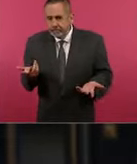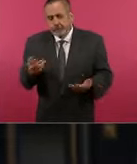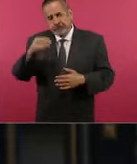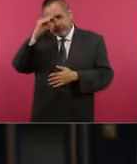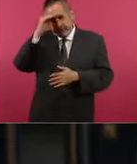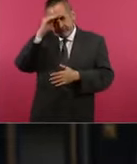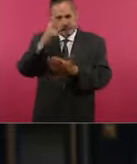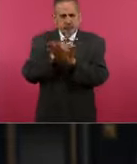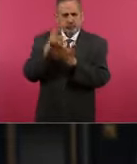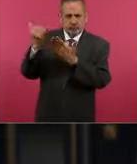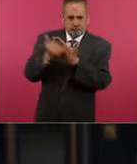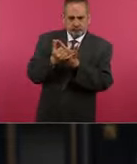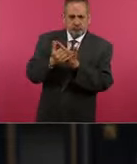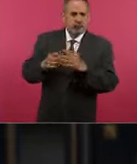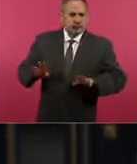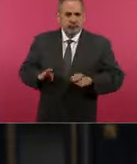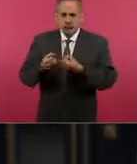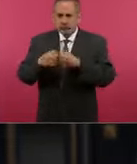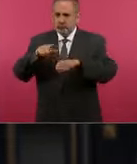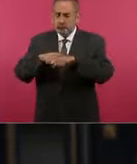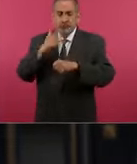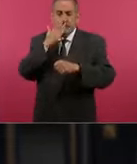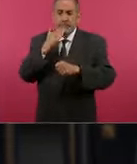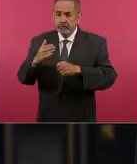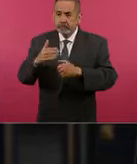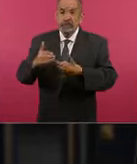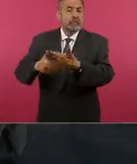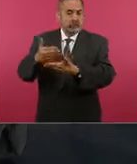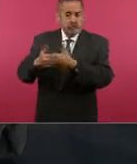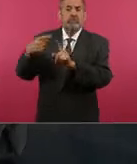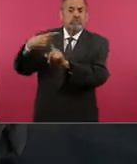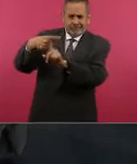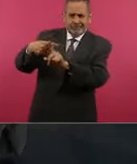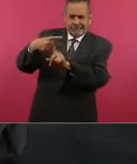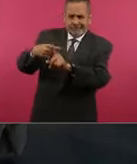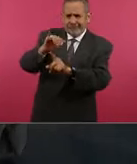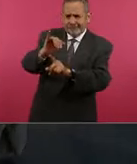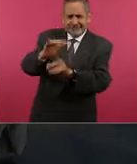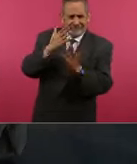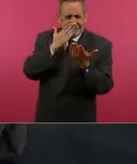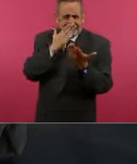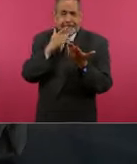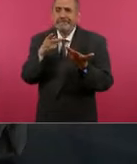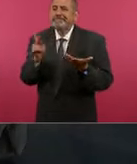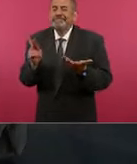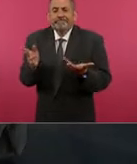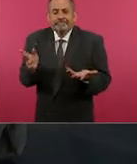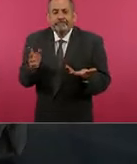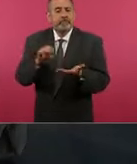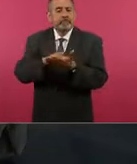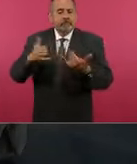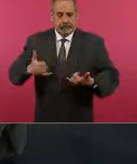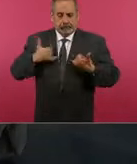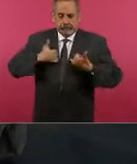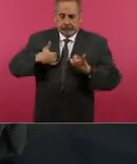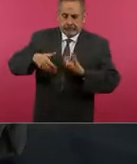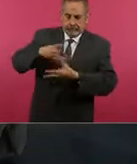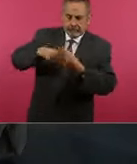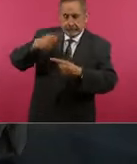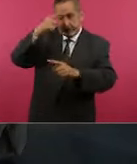los proyectos de beneficio social que usted tiene han provocado un impacto positivo? En el caso de Jóvenes Construyendo el